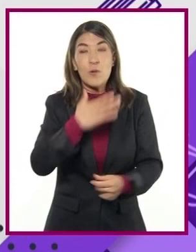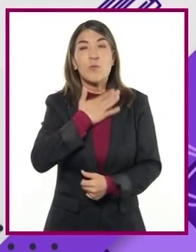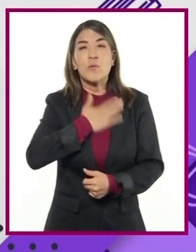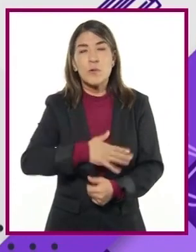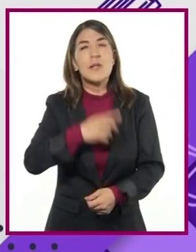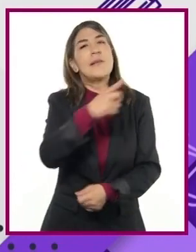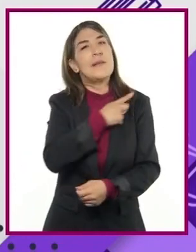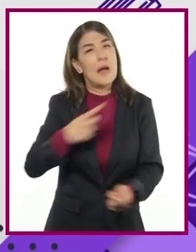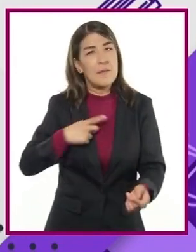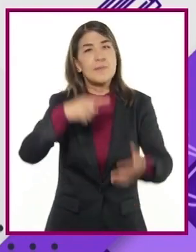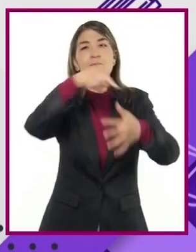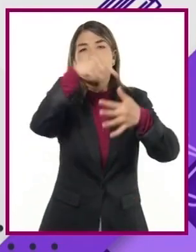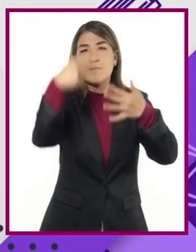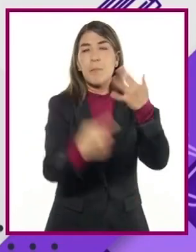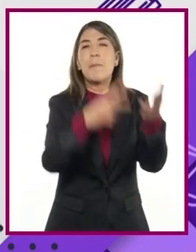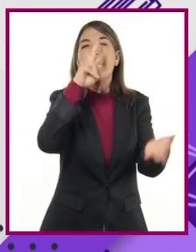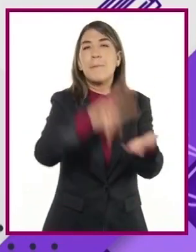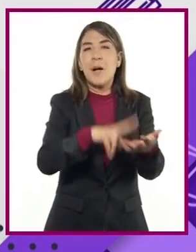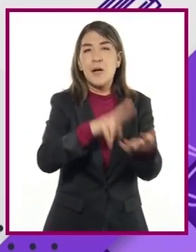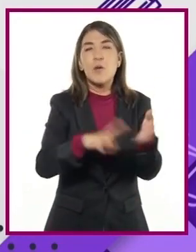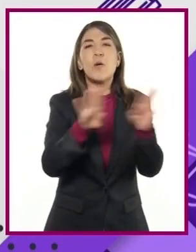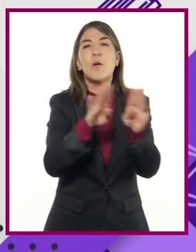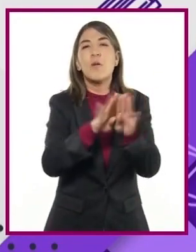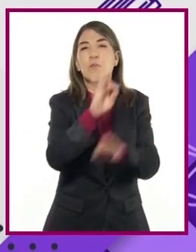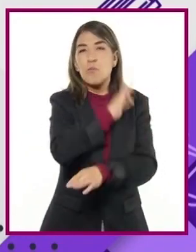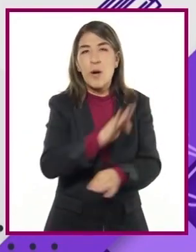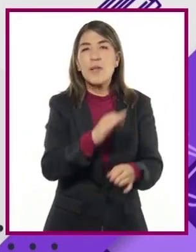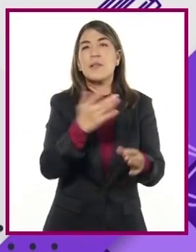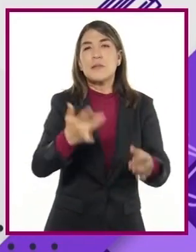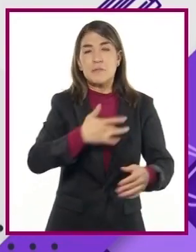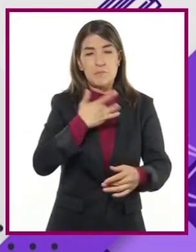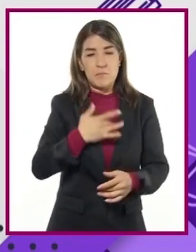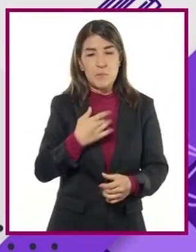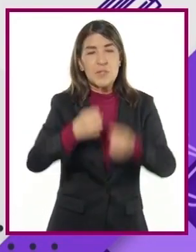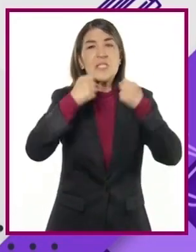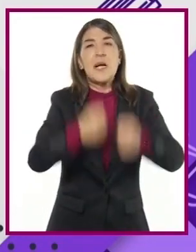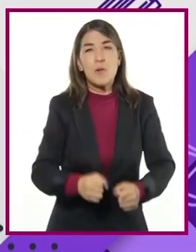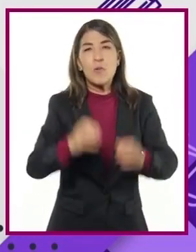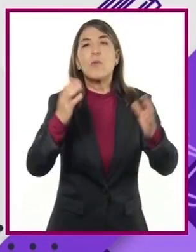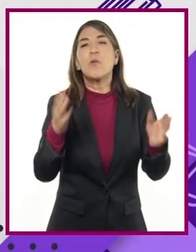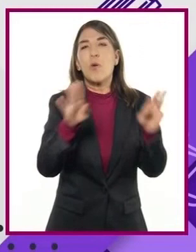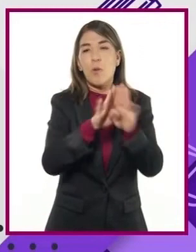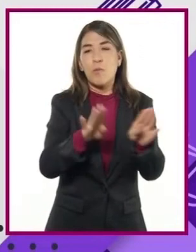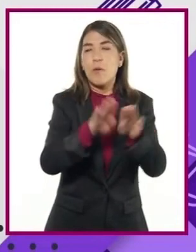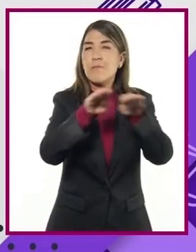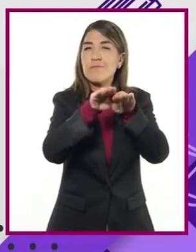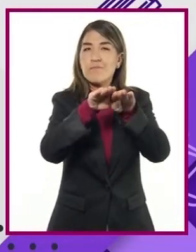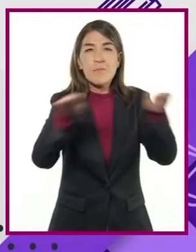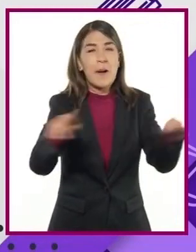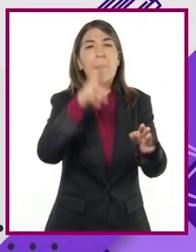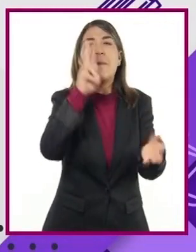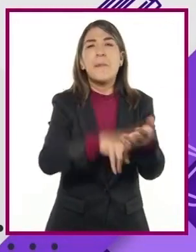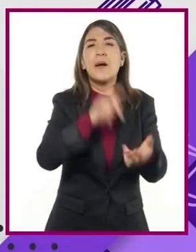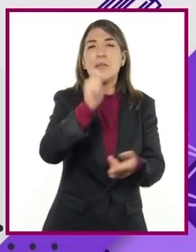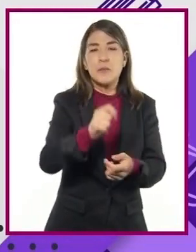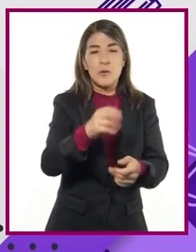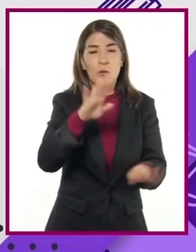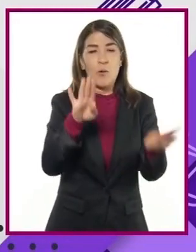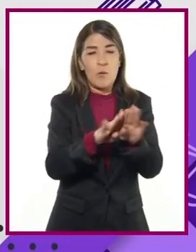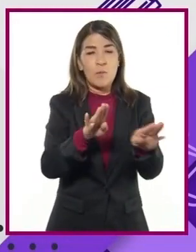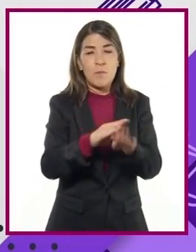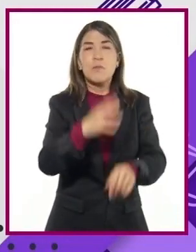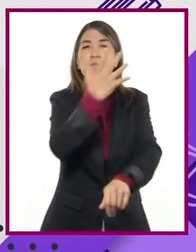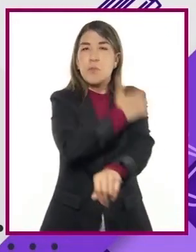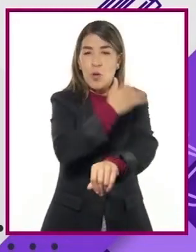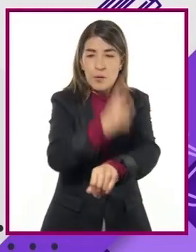serie de valores que le otorguen la superioridad moral necesaria para ser imparcial. Valores como la honradez, la